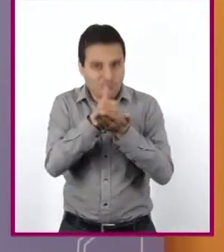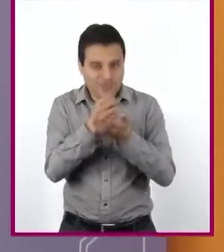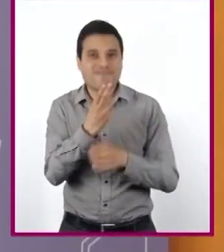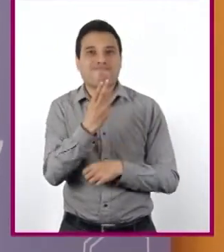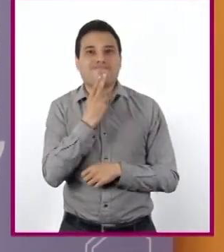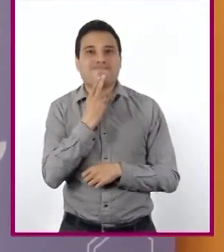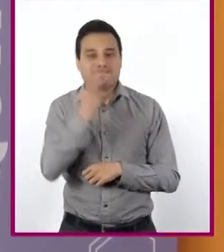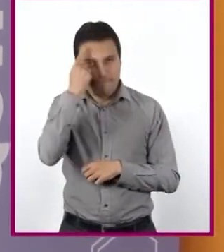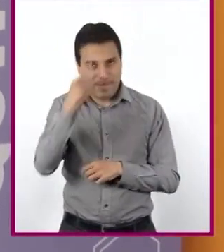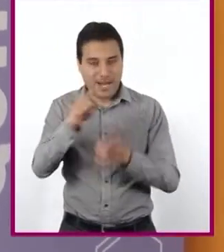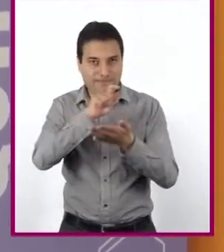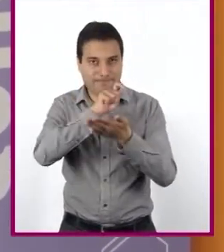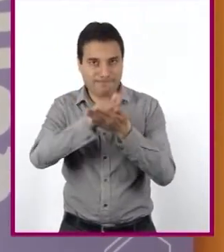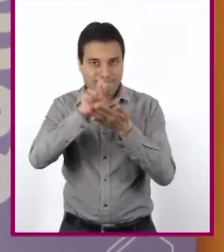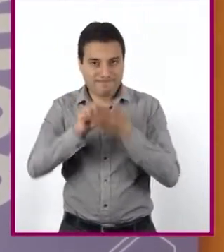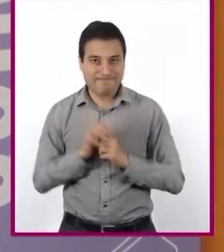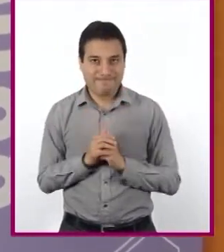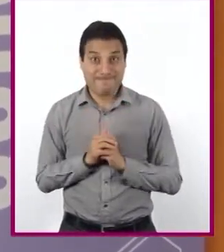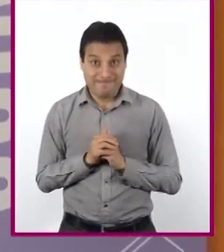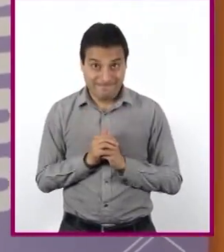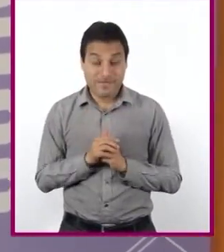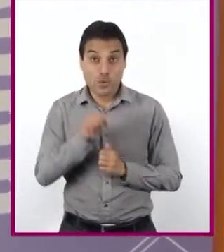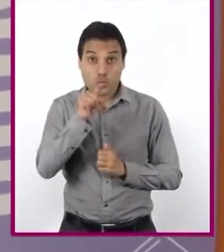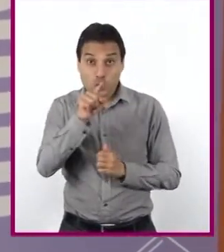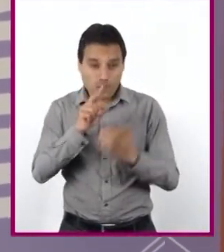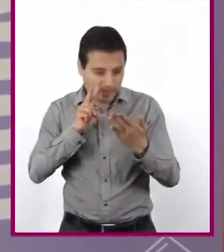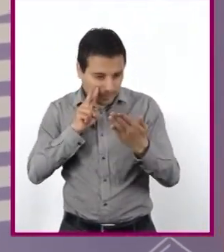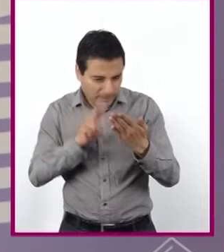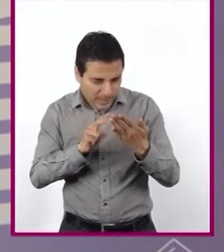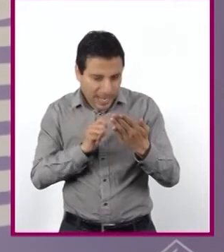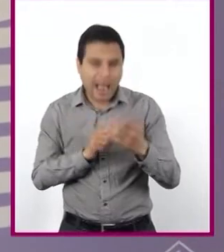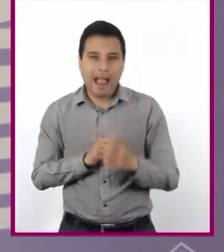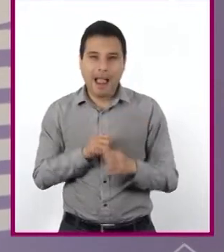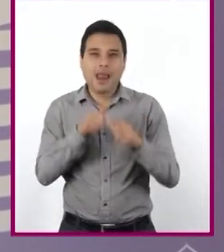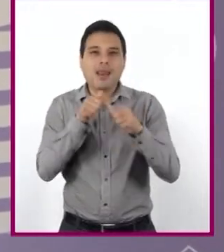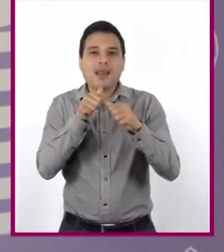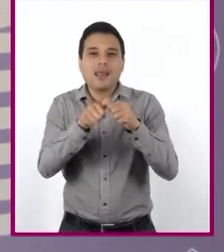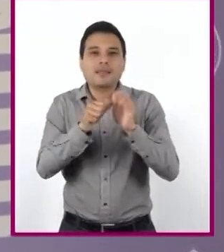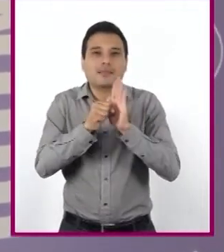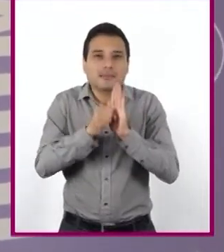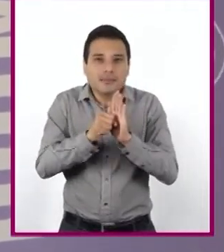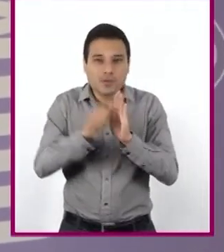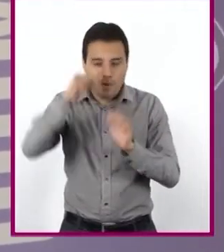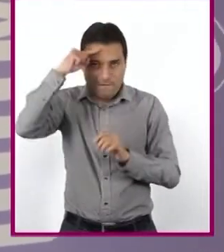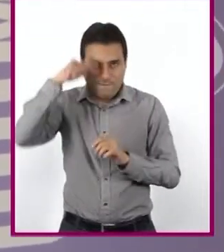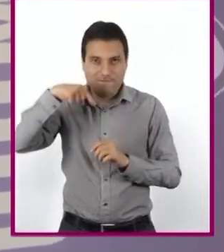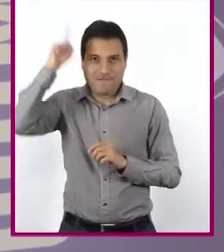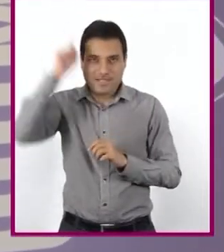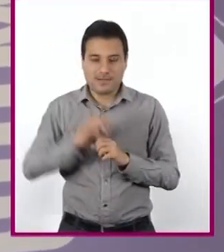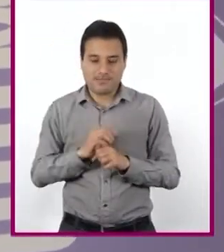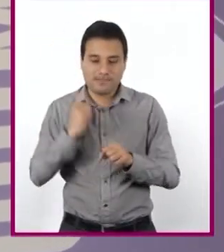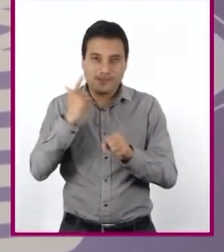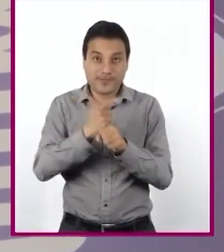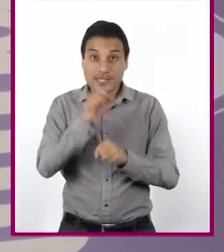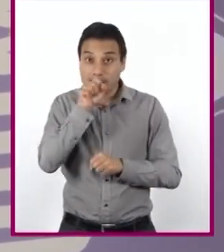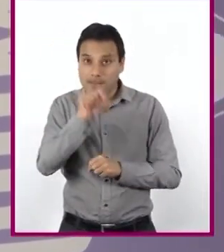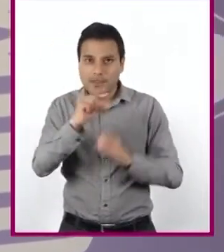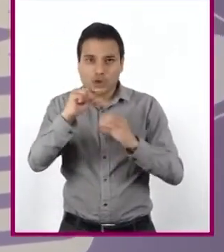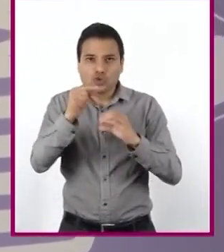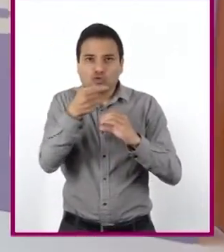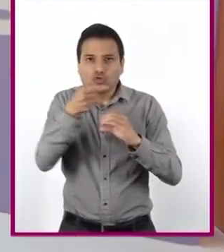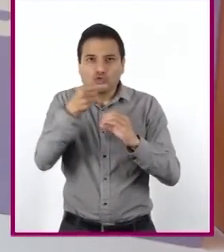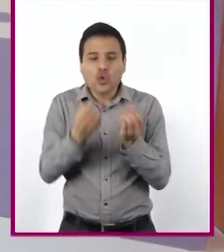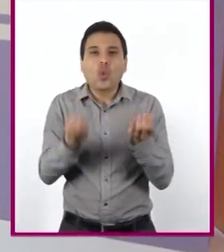actividad y facilitará identificar el símbolo, así como sus electrones de valencia.